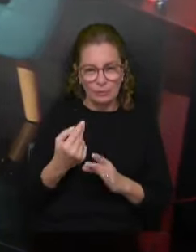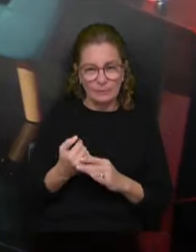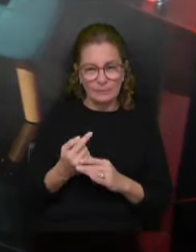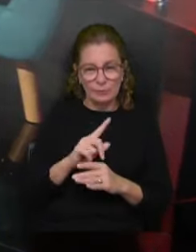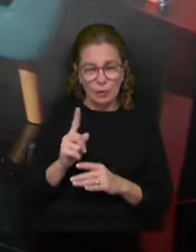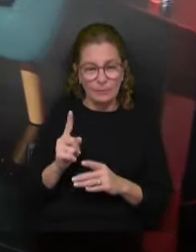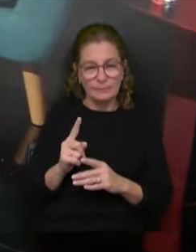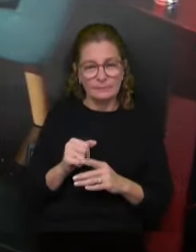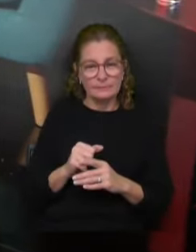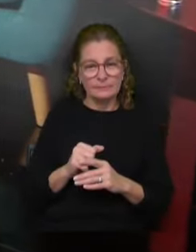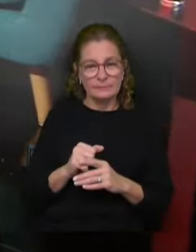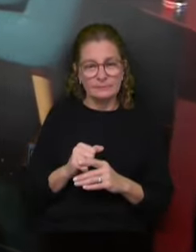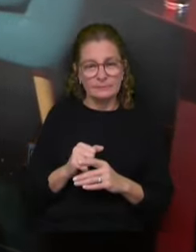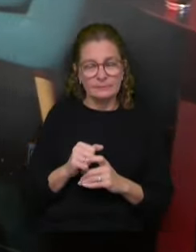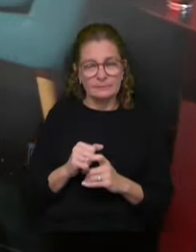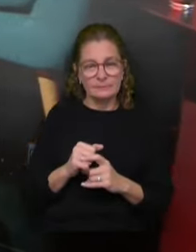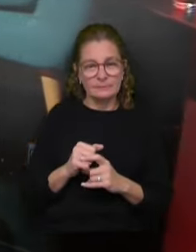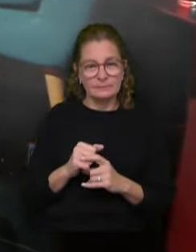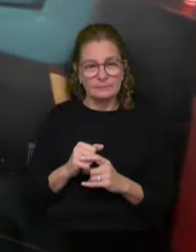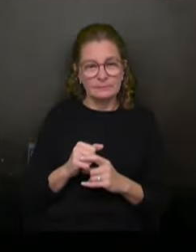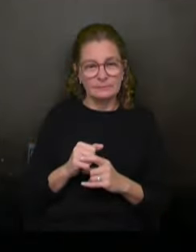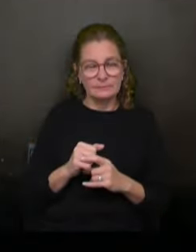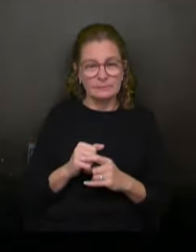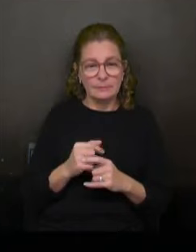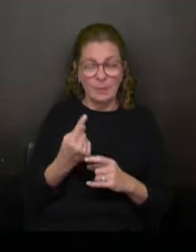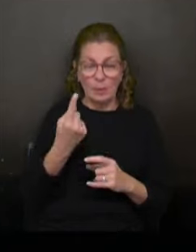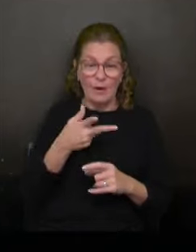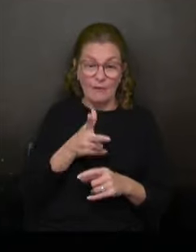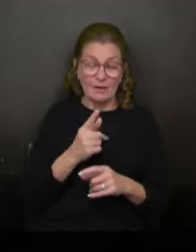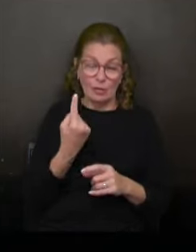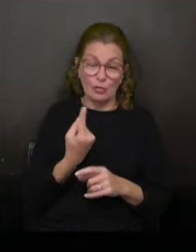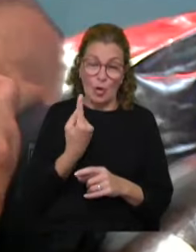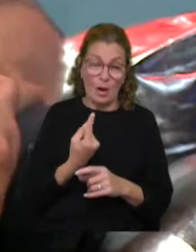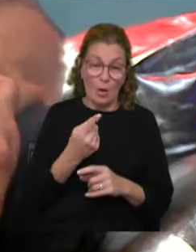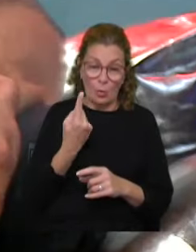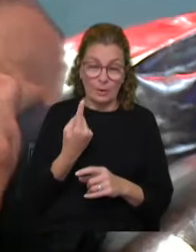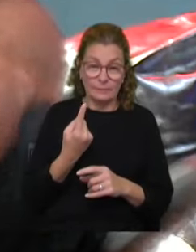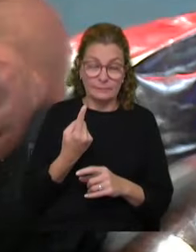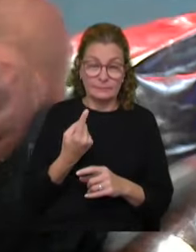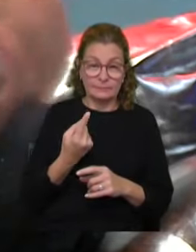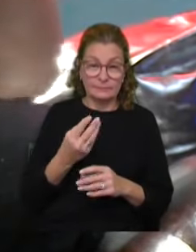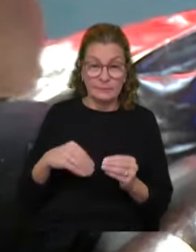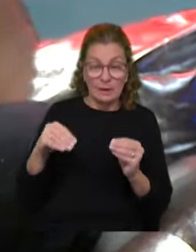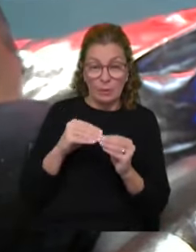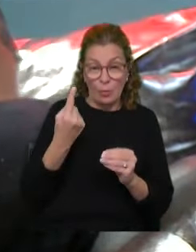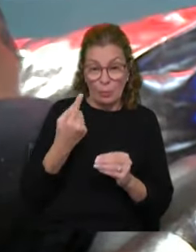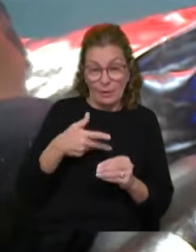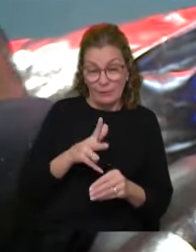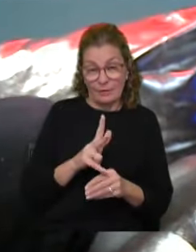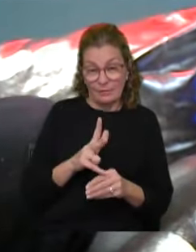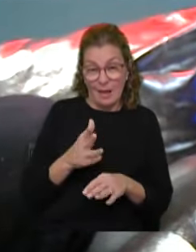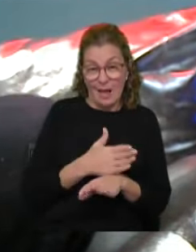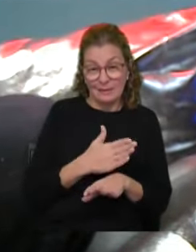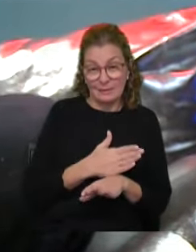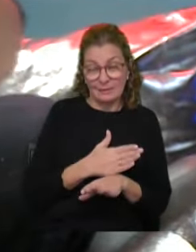No. No. No. No. No. Había un show para 1. Era una fecha sola. Se agregó una fecha